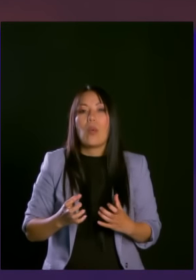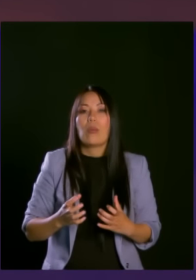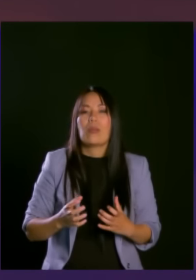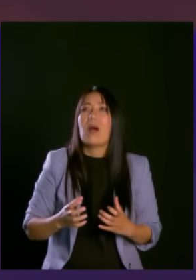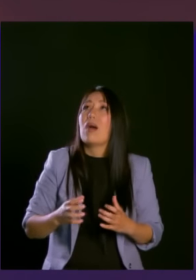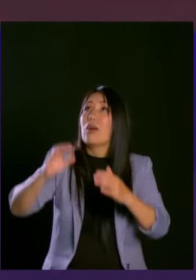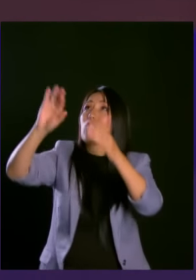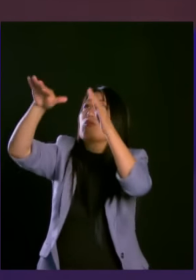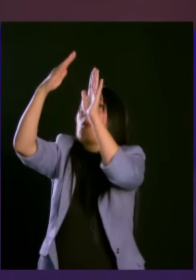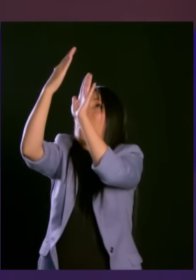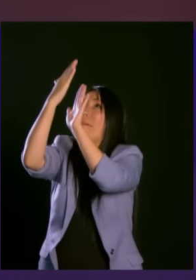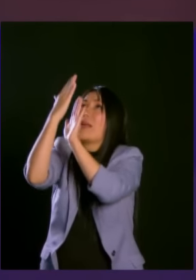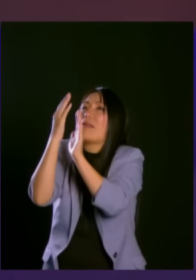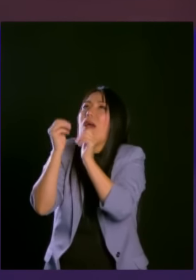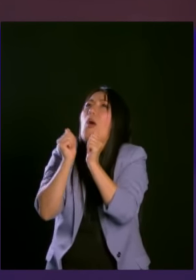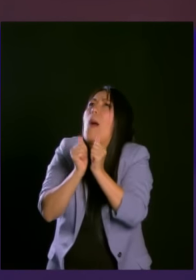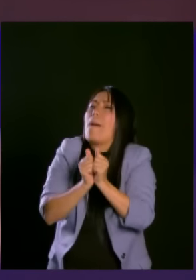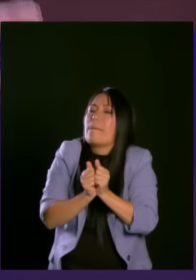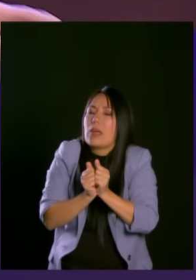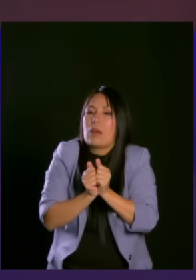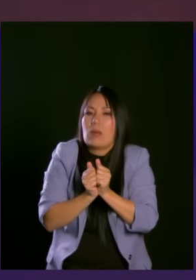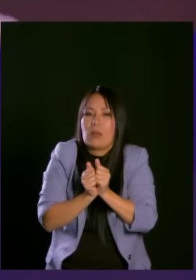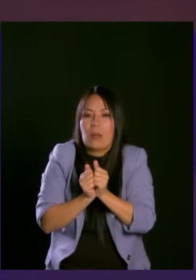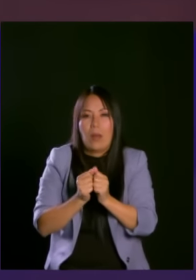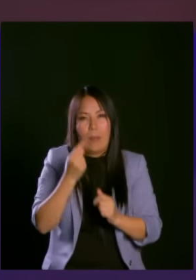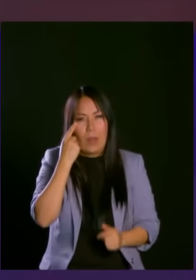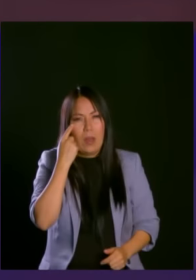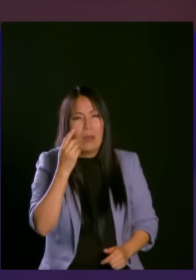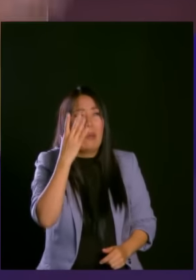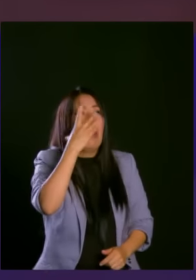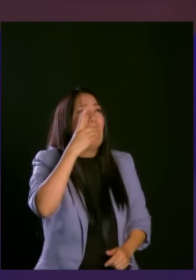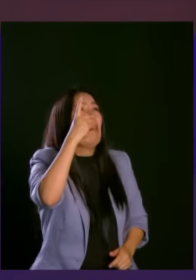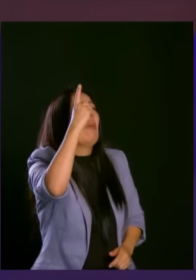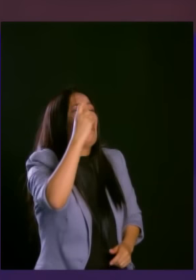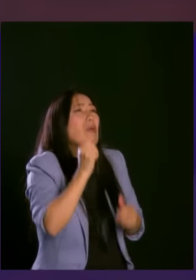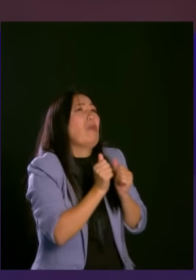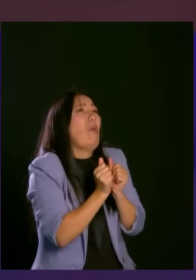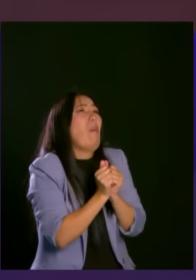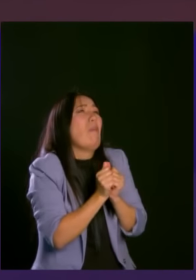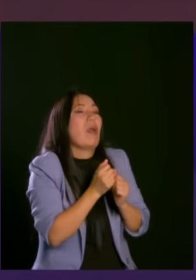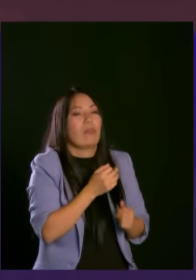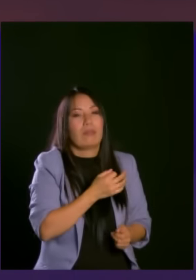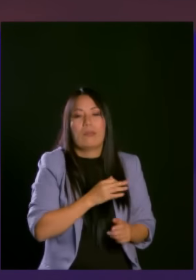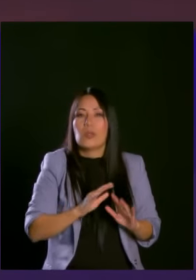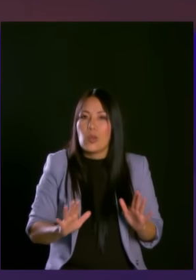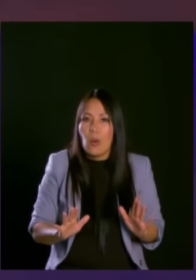Pero no es que Diosito me va a ayudar. A esas son casacas y palabras que repetimos de niños puros loros.